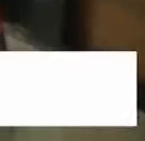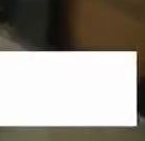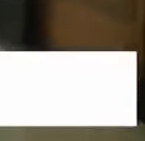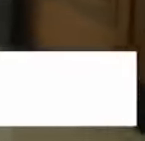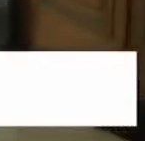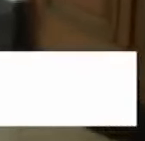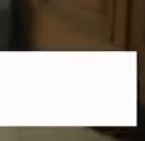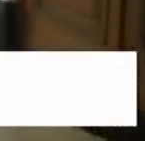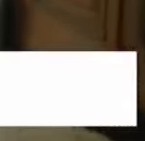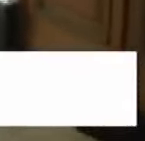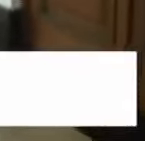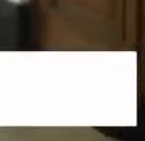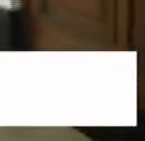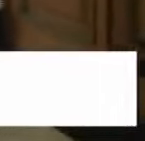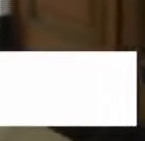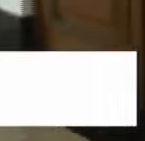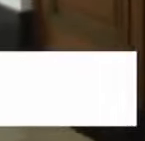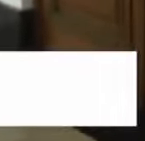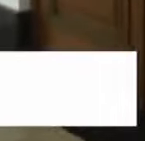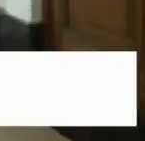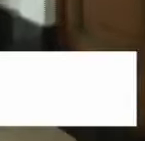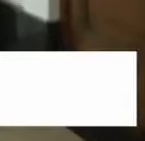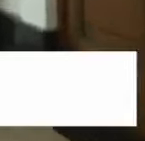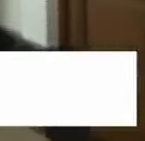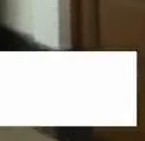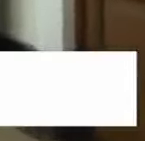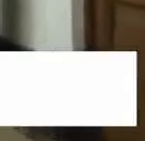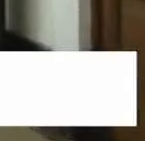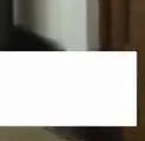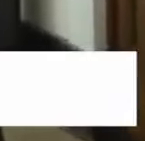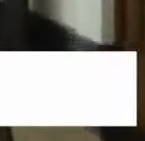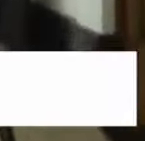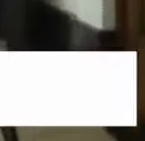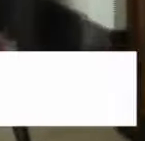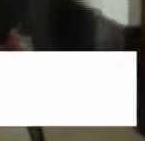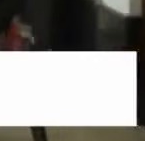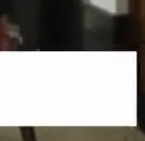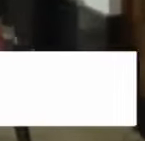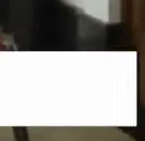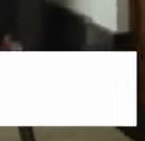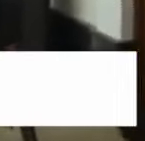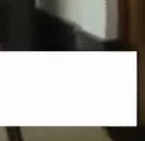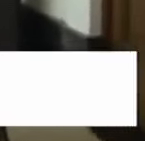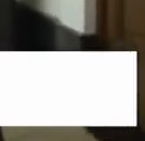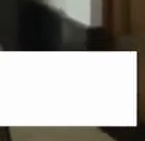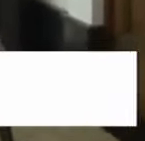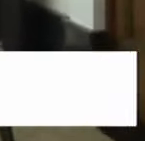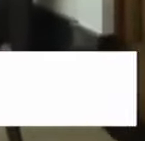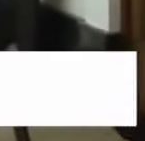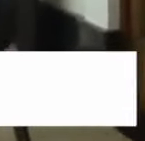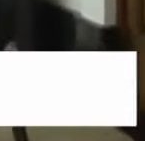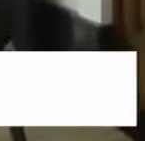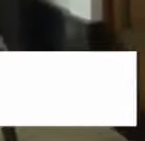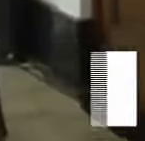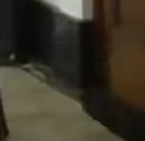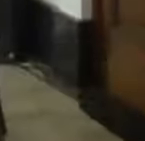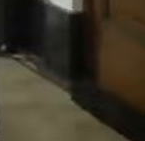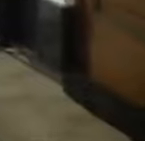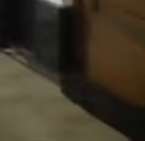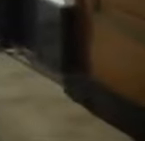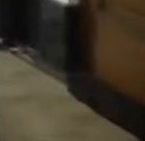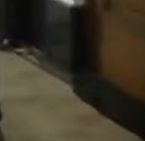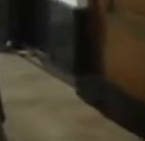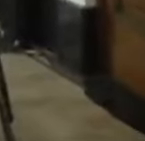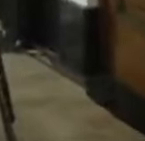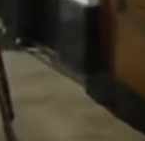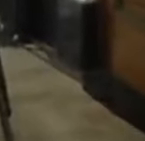de Venezuela. El presidente de la Asamblea Nacional al momento se encuentra realizando